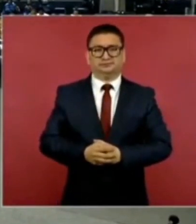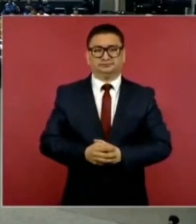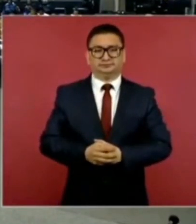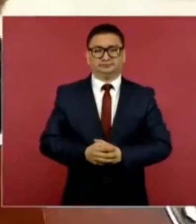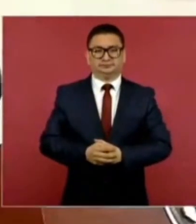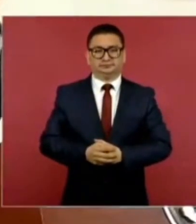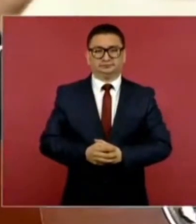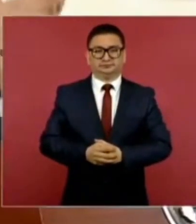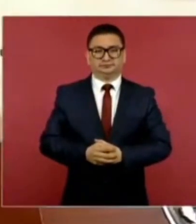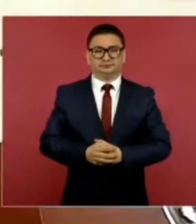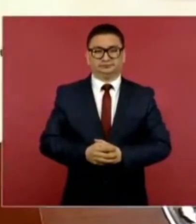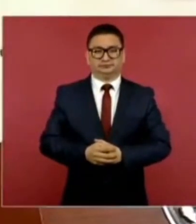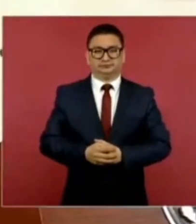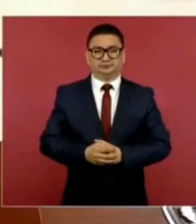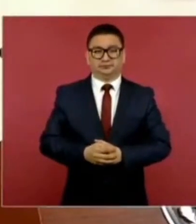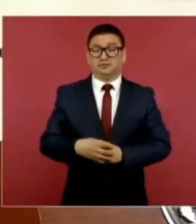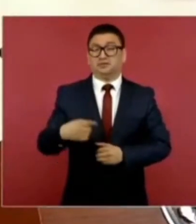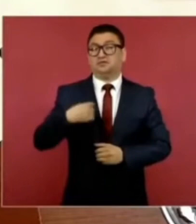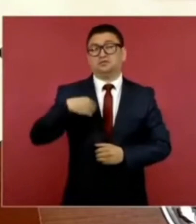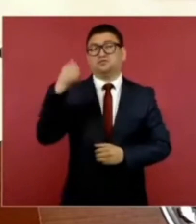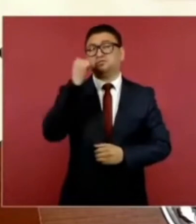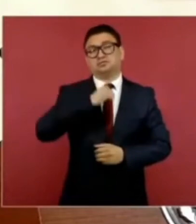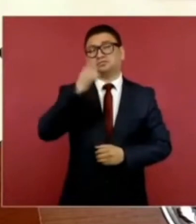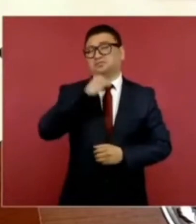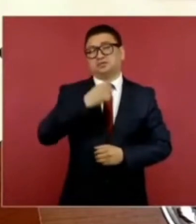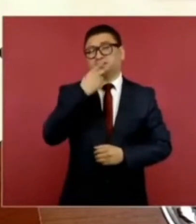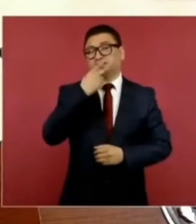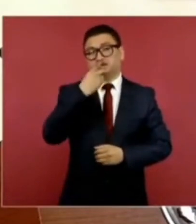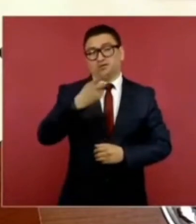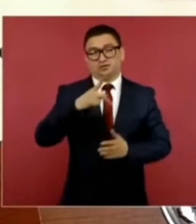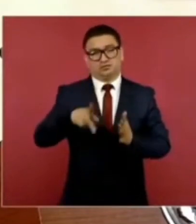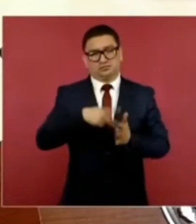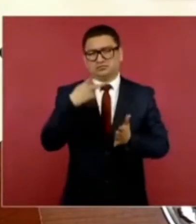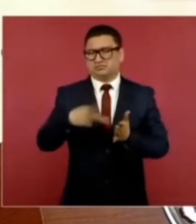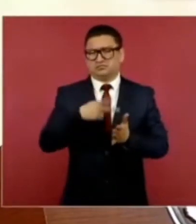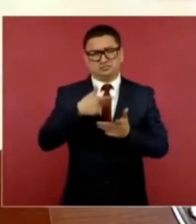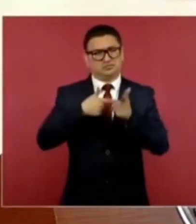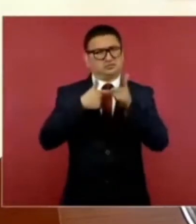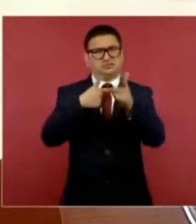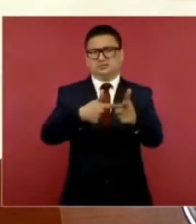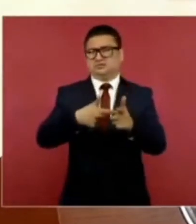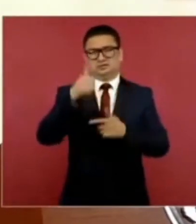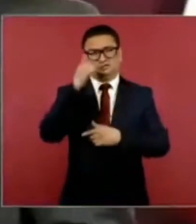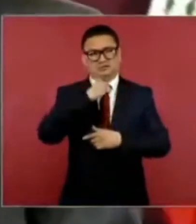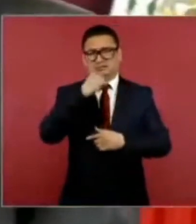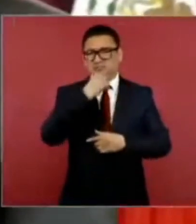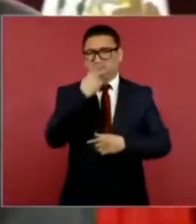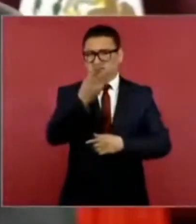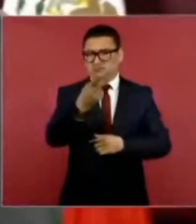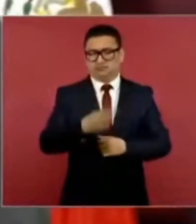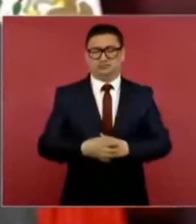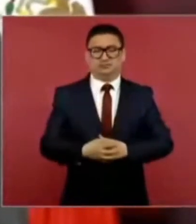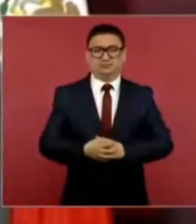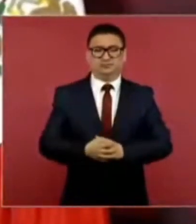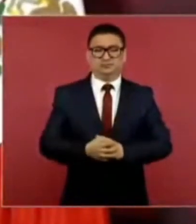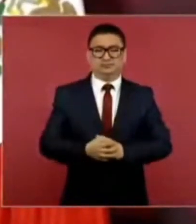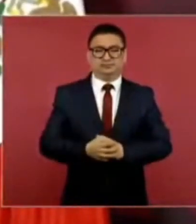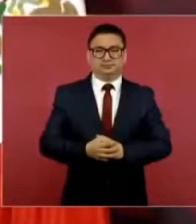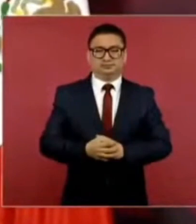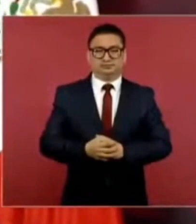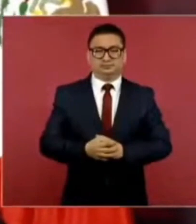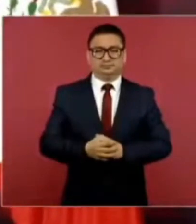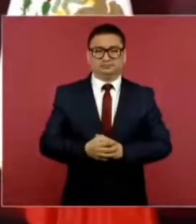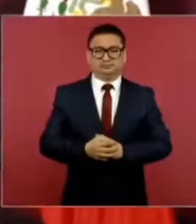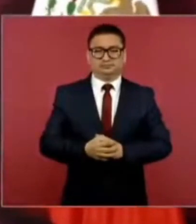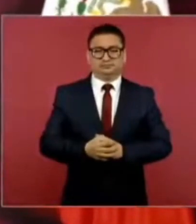Nada más, siempre lo digo y lo voy a seguir mencionando porque ayuda